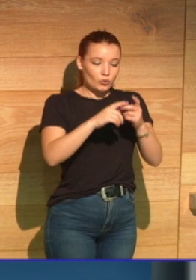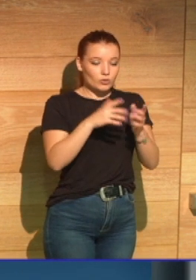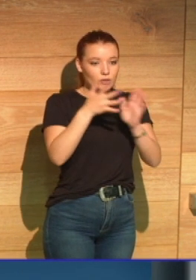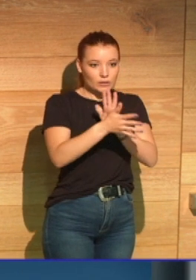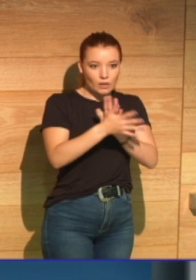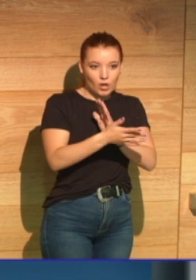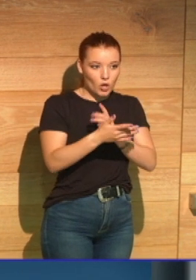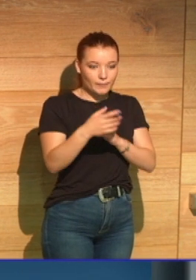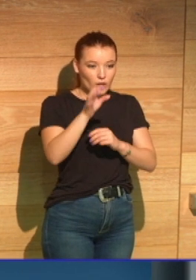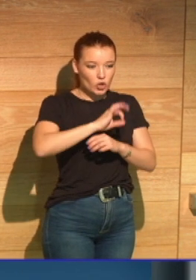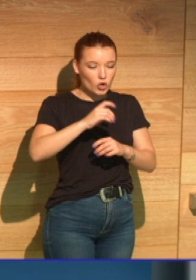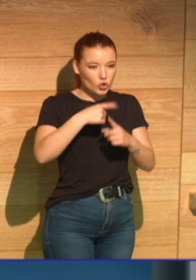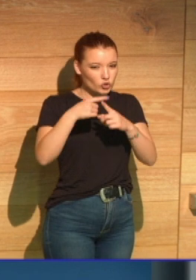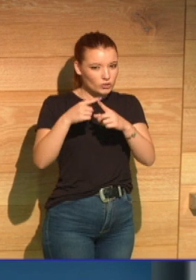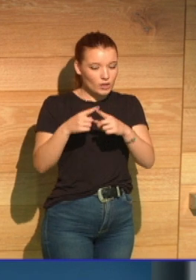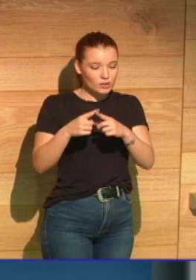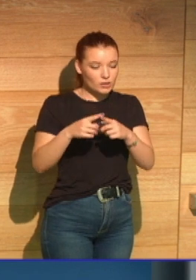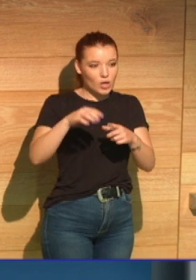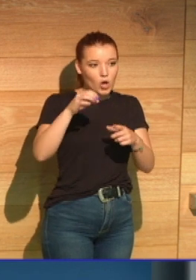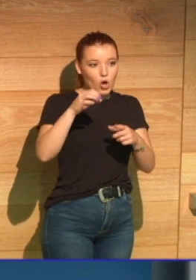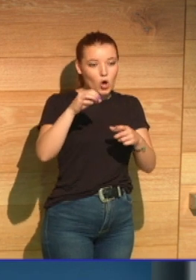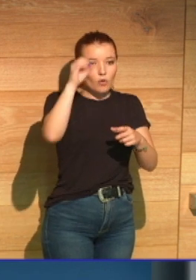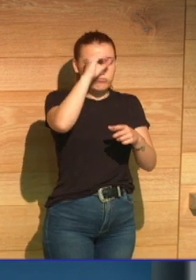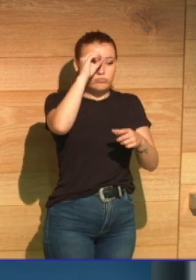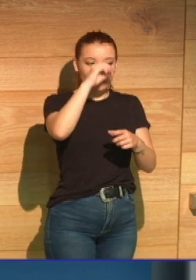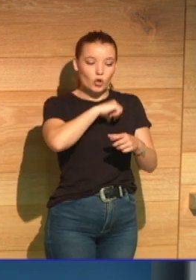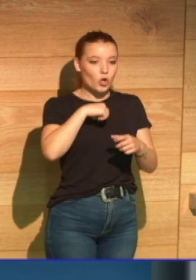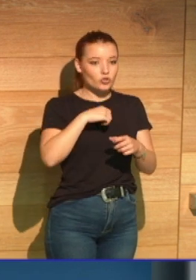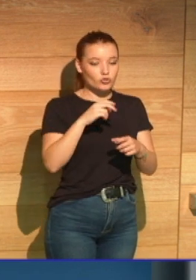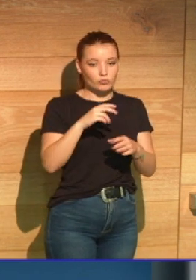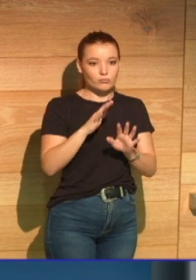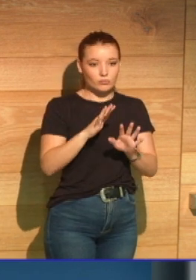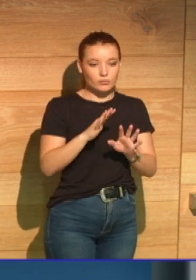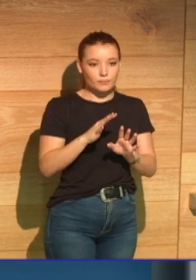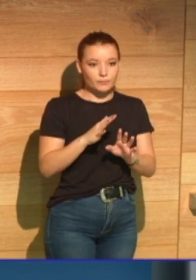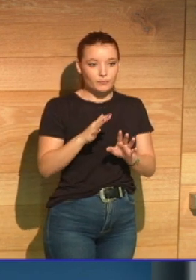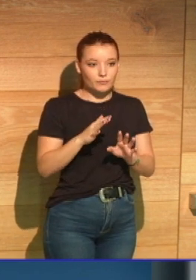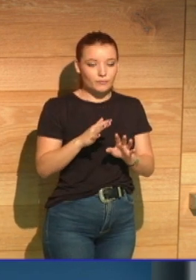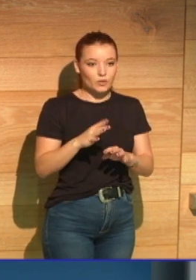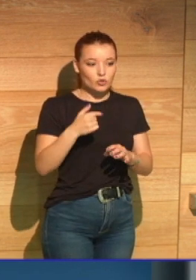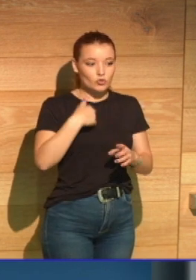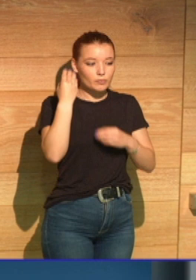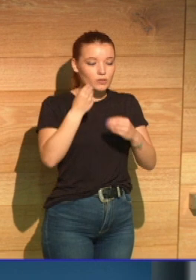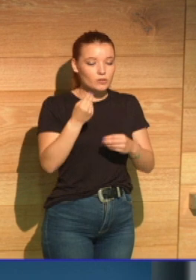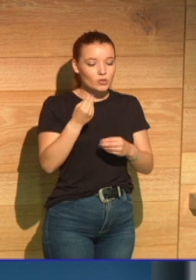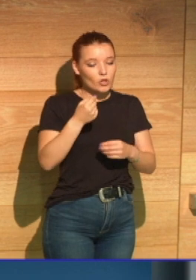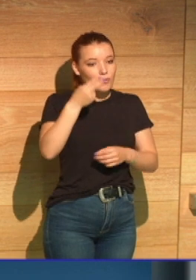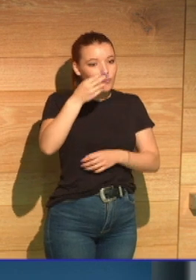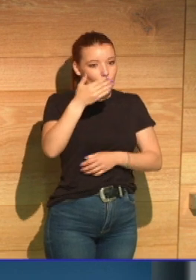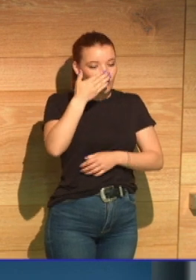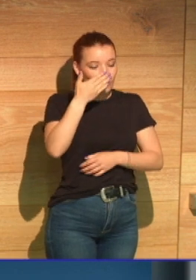que siempre hacemos algo para alguien y lo diseñamos desde algún lugar. Y eso me parece muy importante, ¿no? La idea de siempre la subjetividad